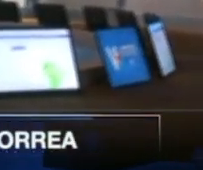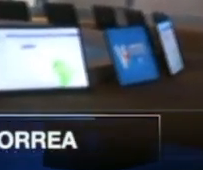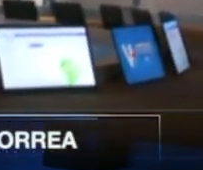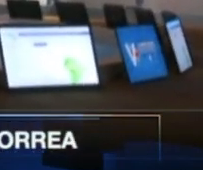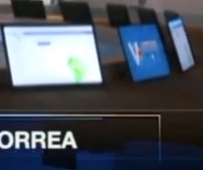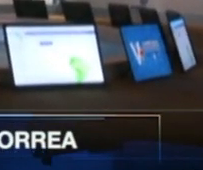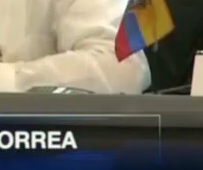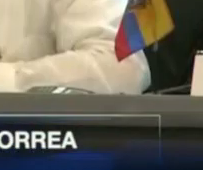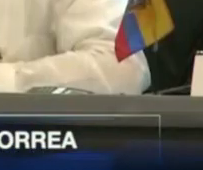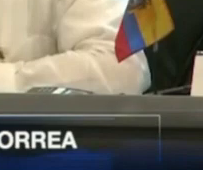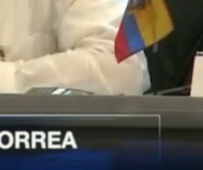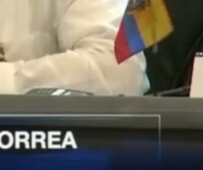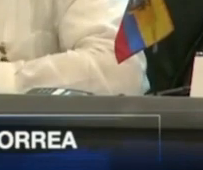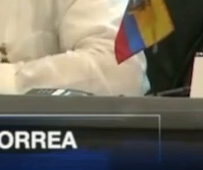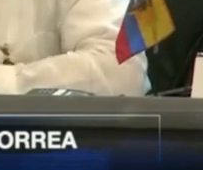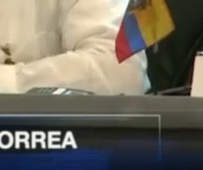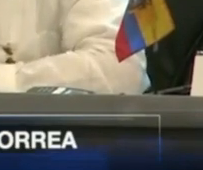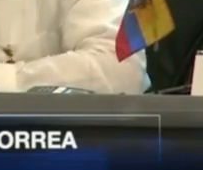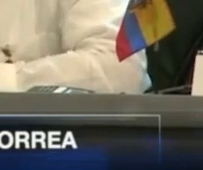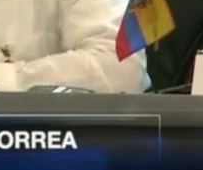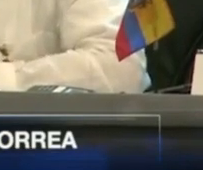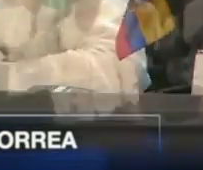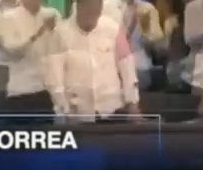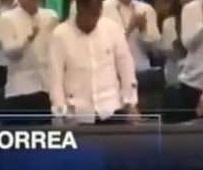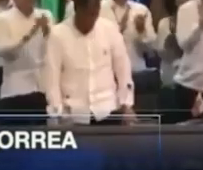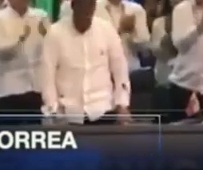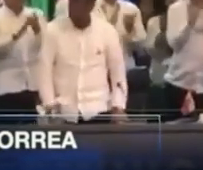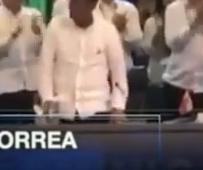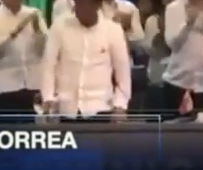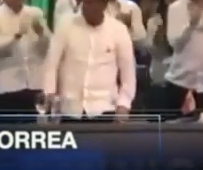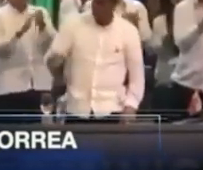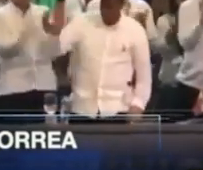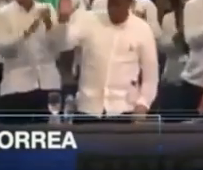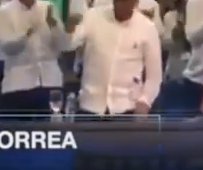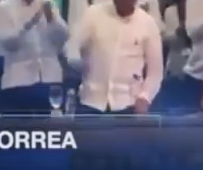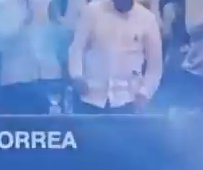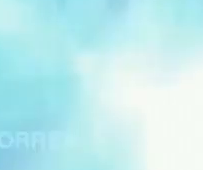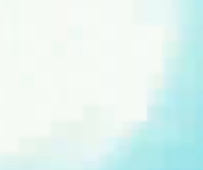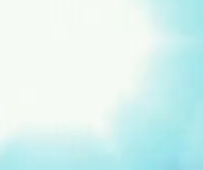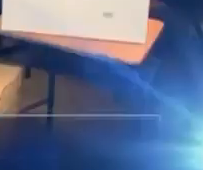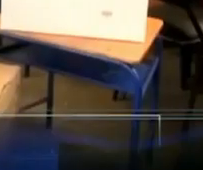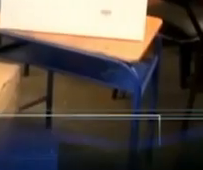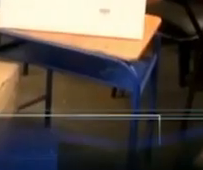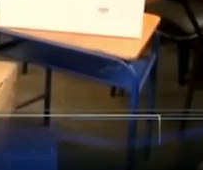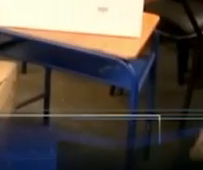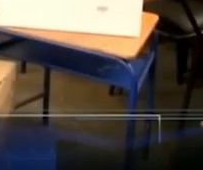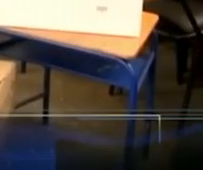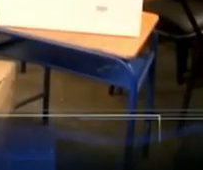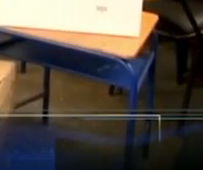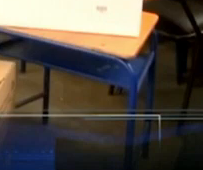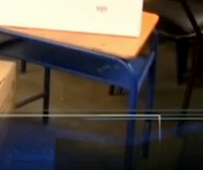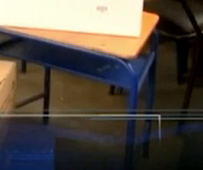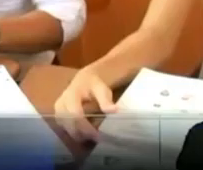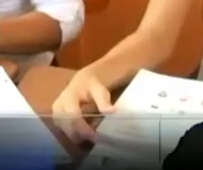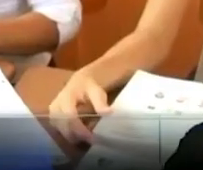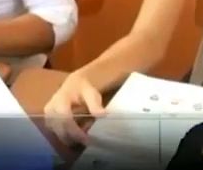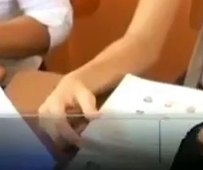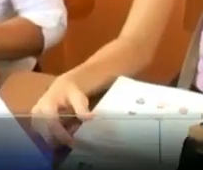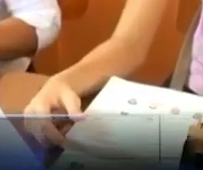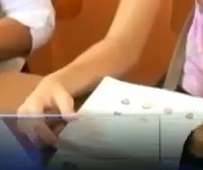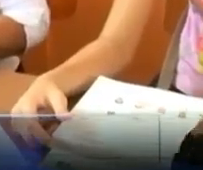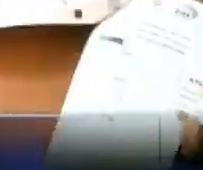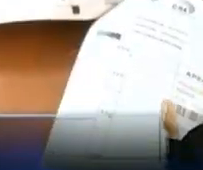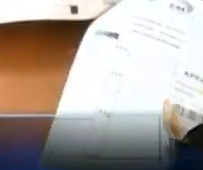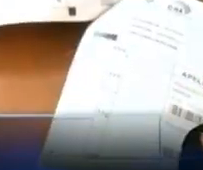Presidente Rafael Correa es reconocido como uno de los propulsores y fundadores de CELAC. Consejo Nacional Electoral ya tiene una